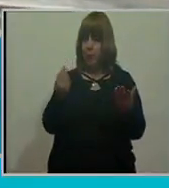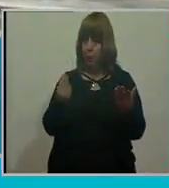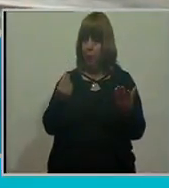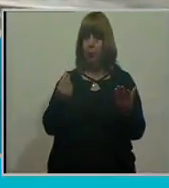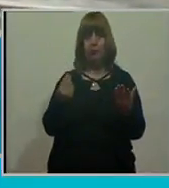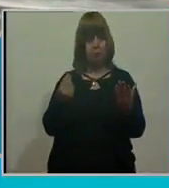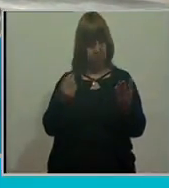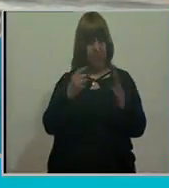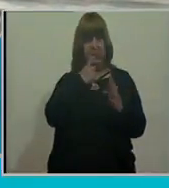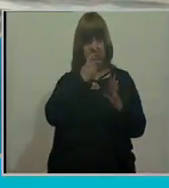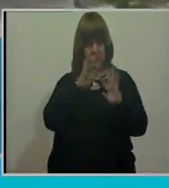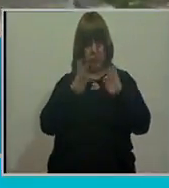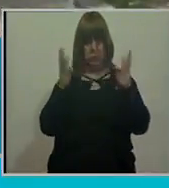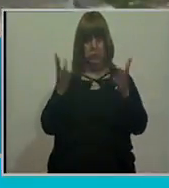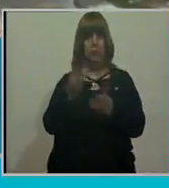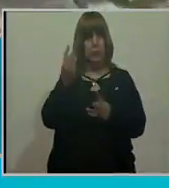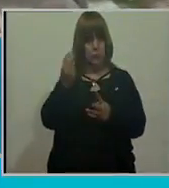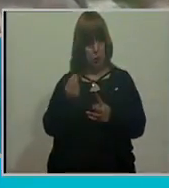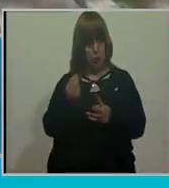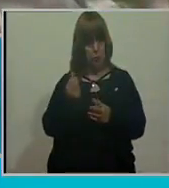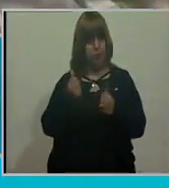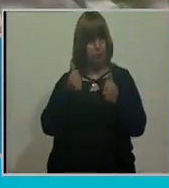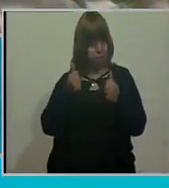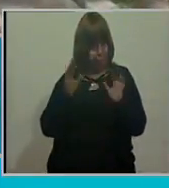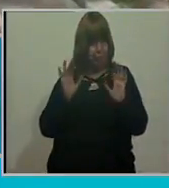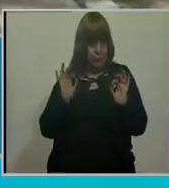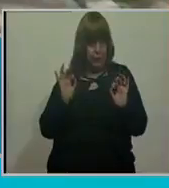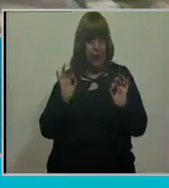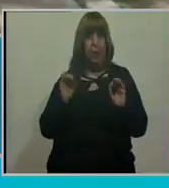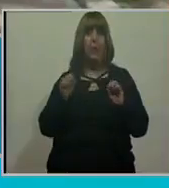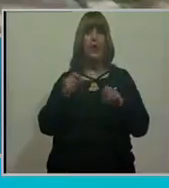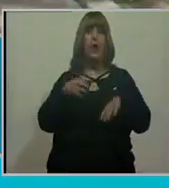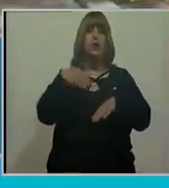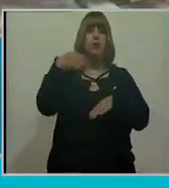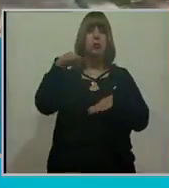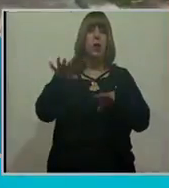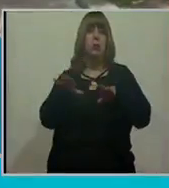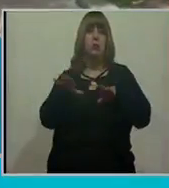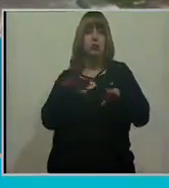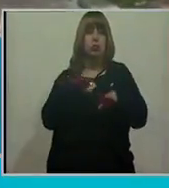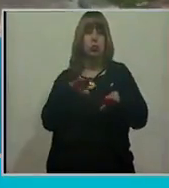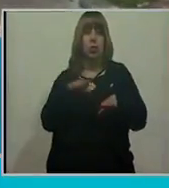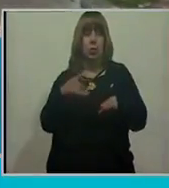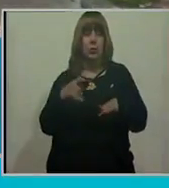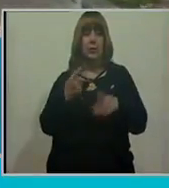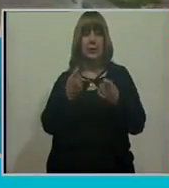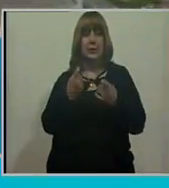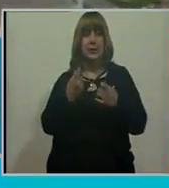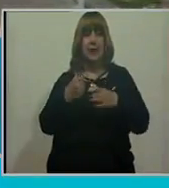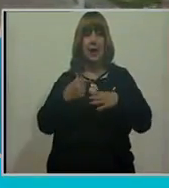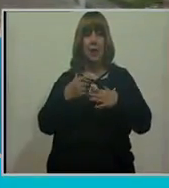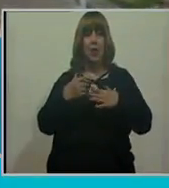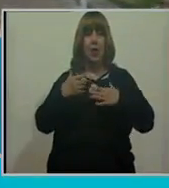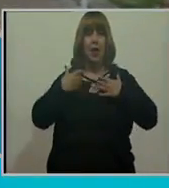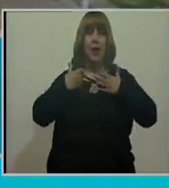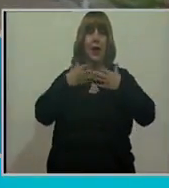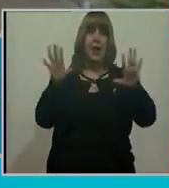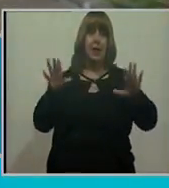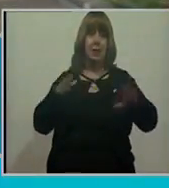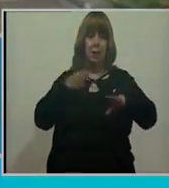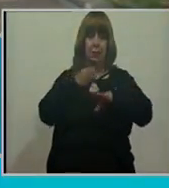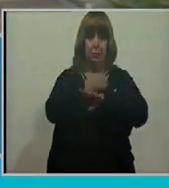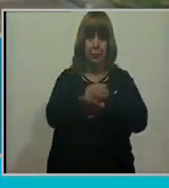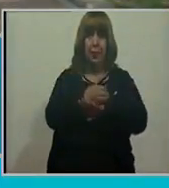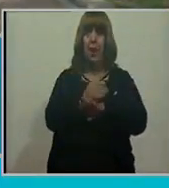porque también estamos en una zona sísmica, pero sí piden intervención desde el punto de vista urbanístico y las plazas tienen la particularidad donde en alguna hay